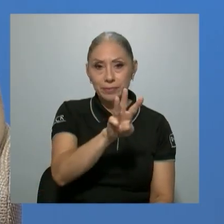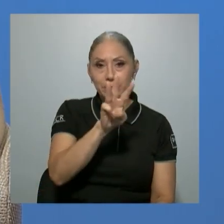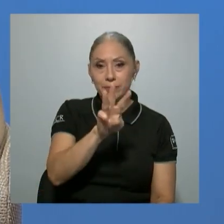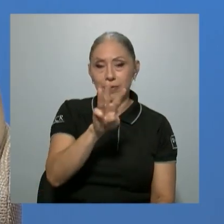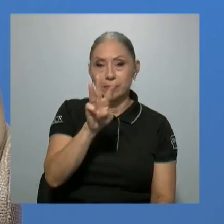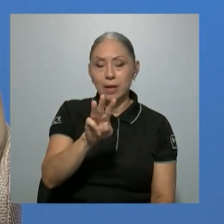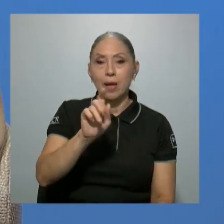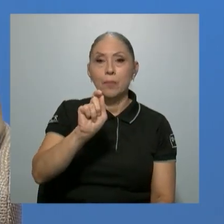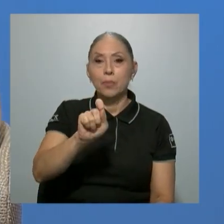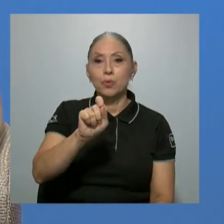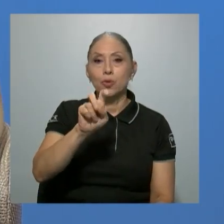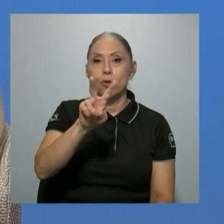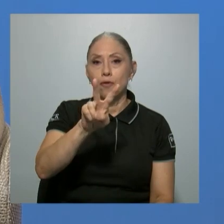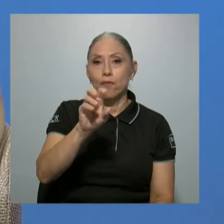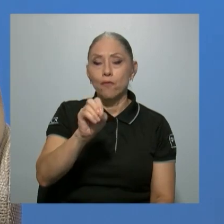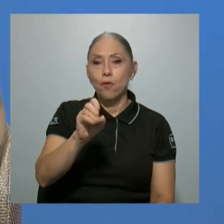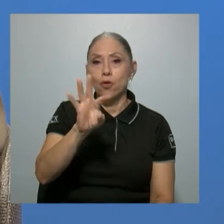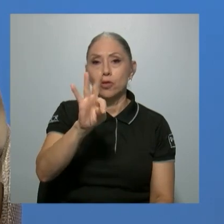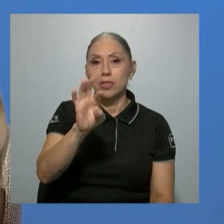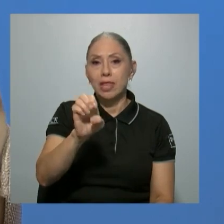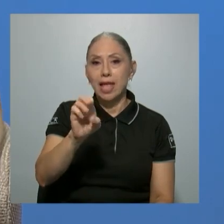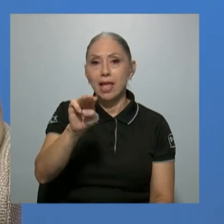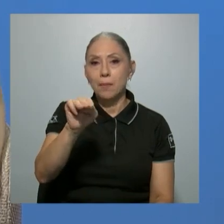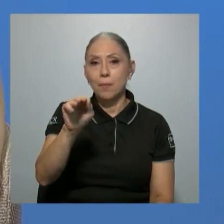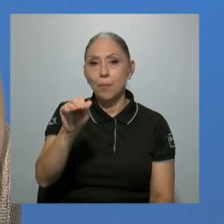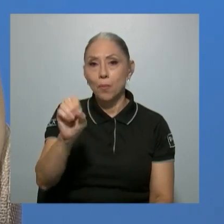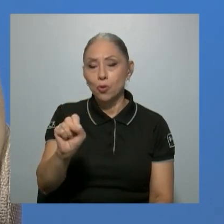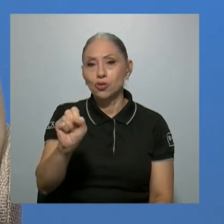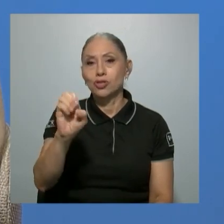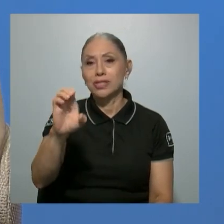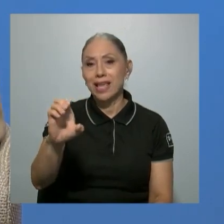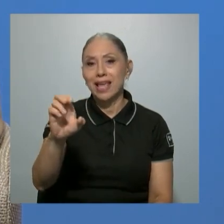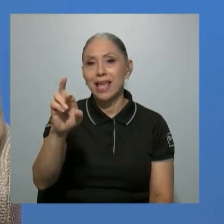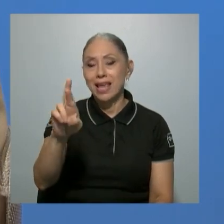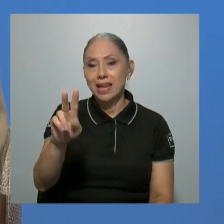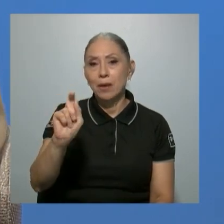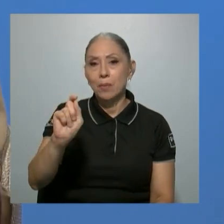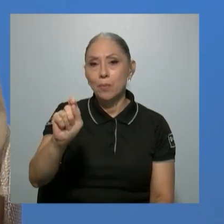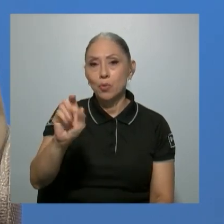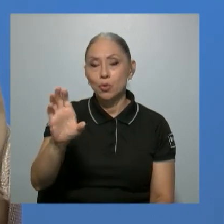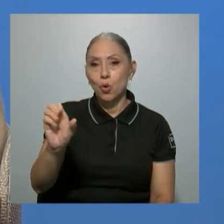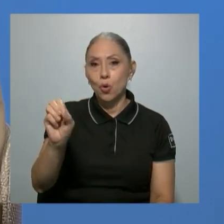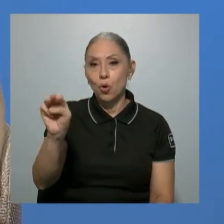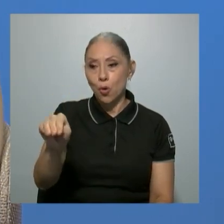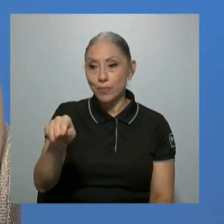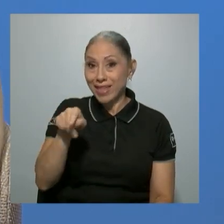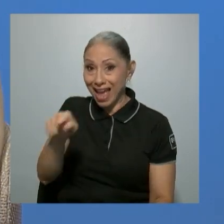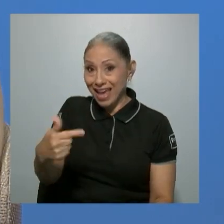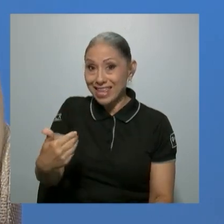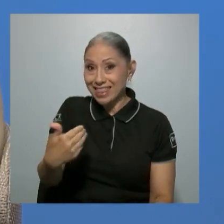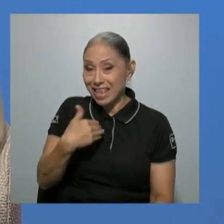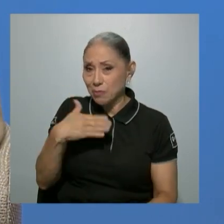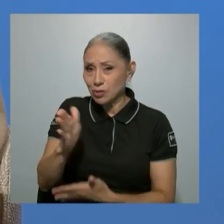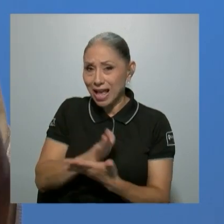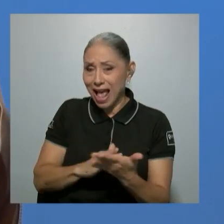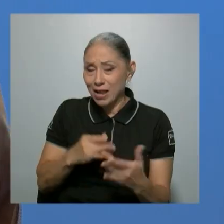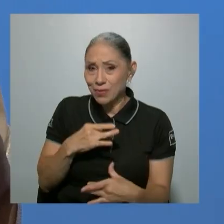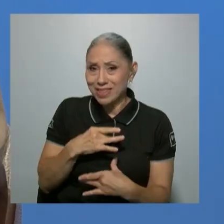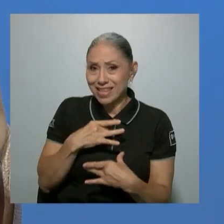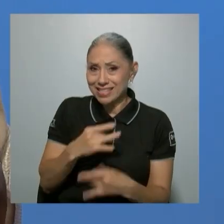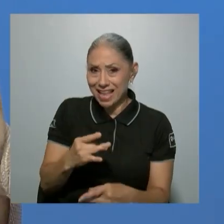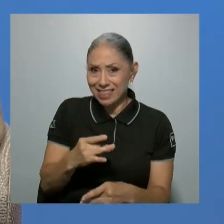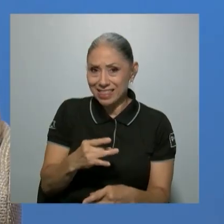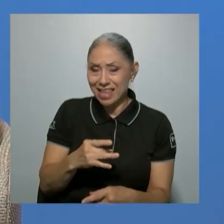Votemoscr.com. Ahí tenemos toda esa información. Tenemos el votómetro, que es una aplicación también interesante, donde tenemos una comparación de